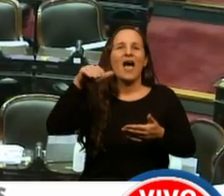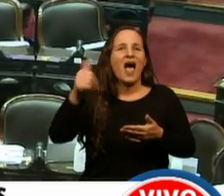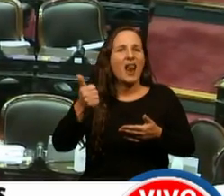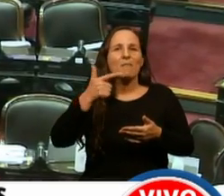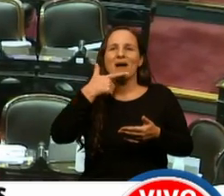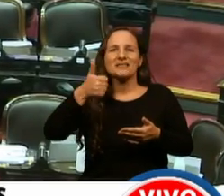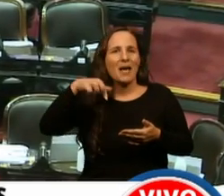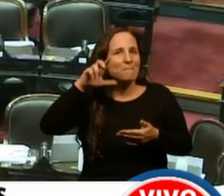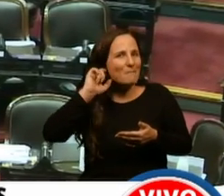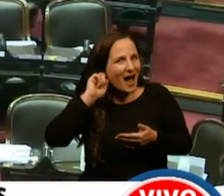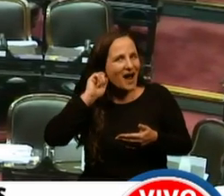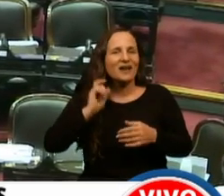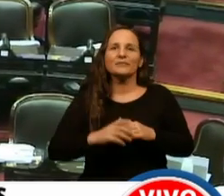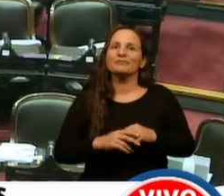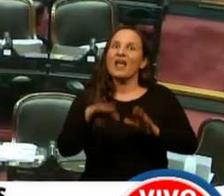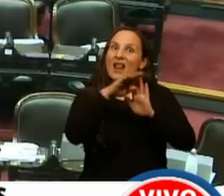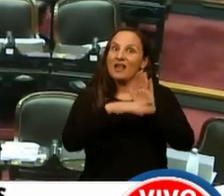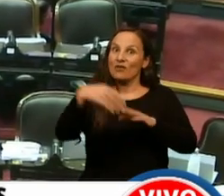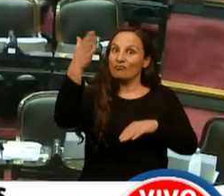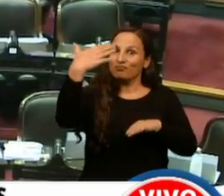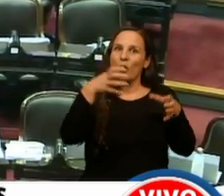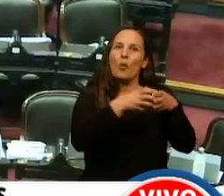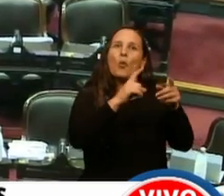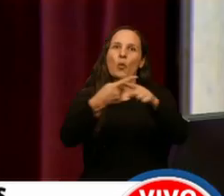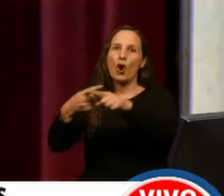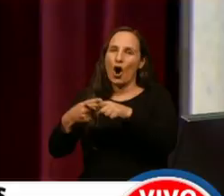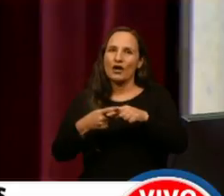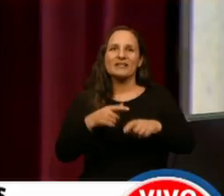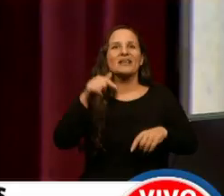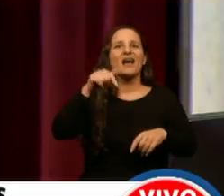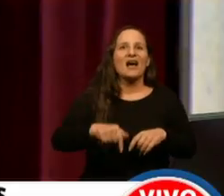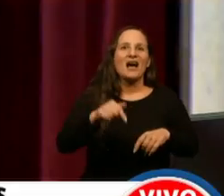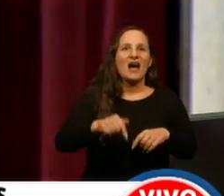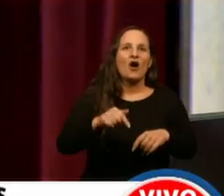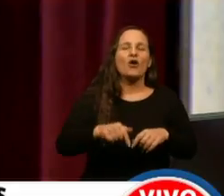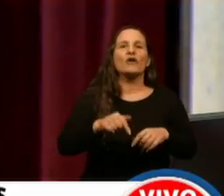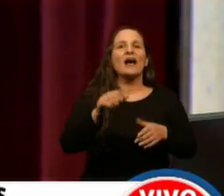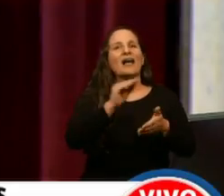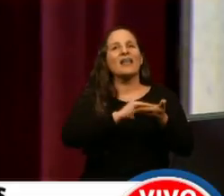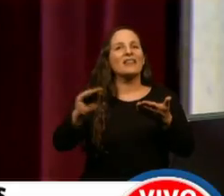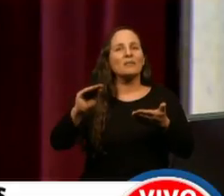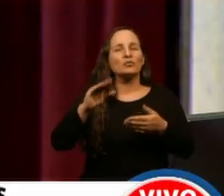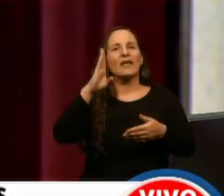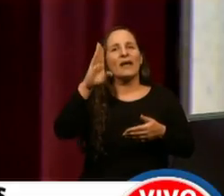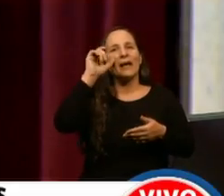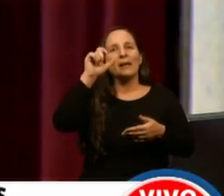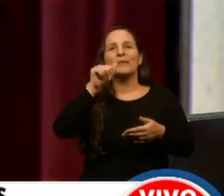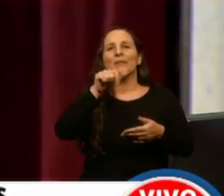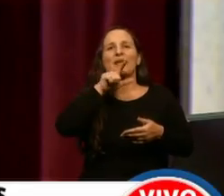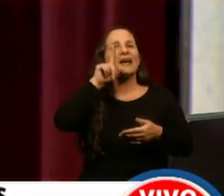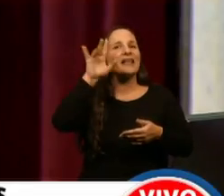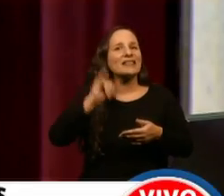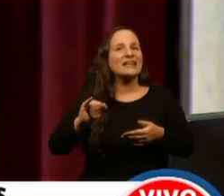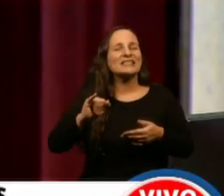concluyendo con el listado de oradores de bloques tiene la palabra la diputada beatriz luisa